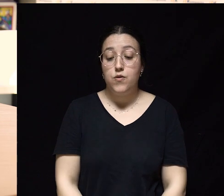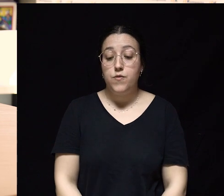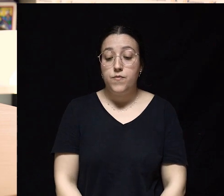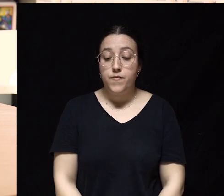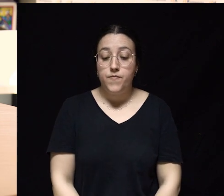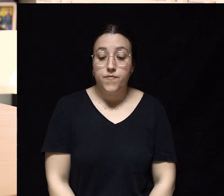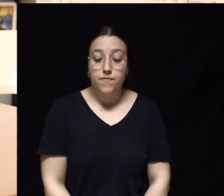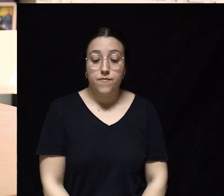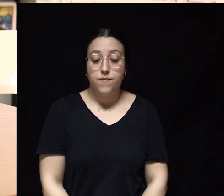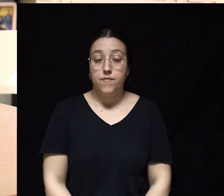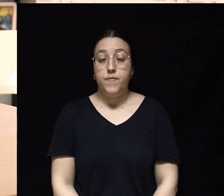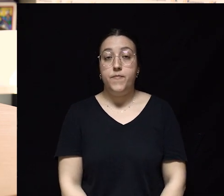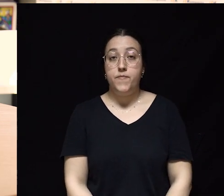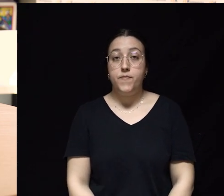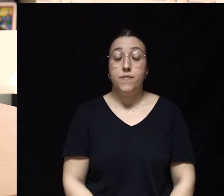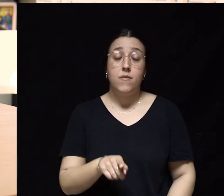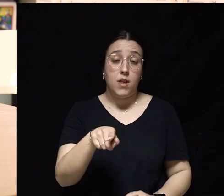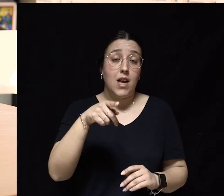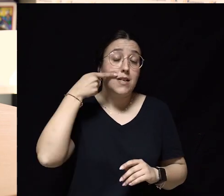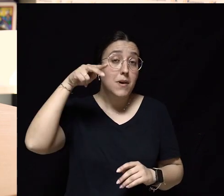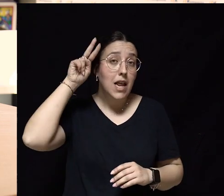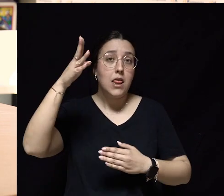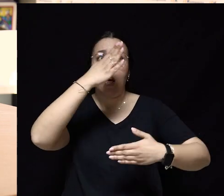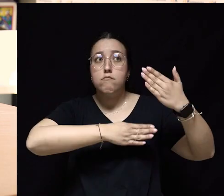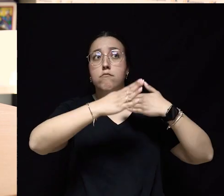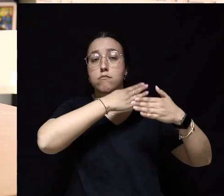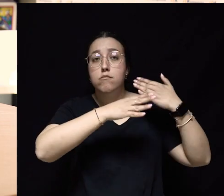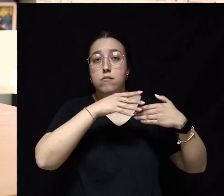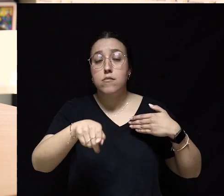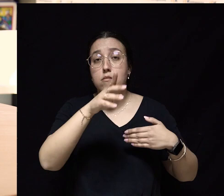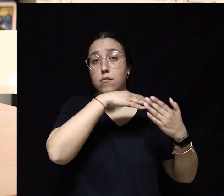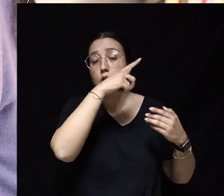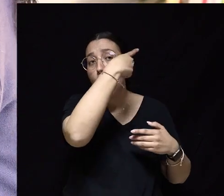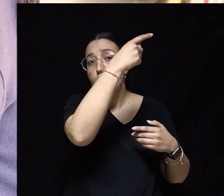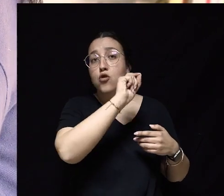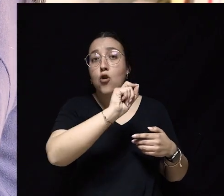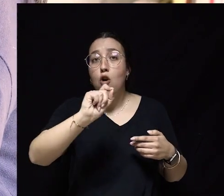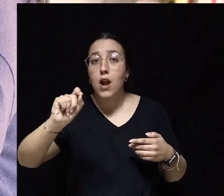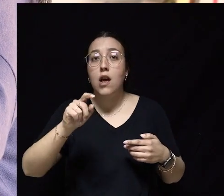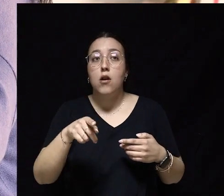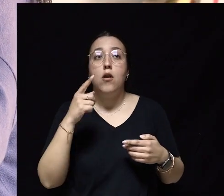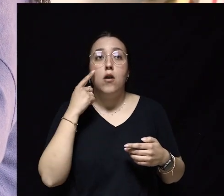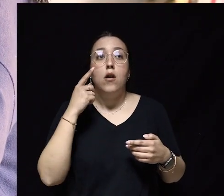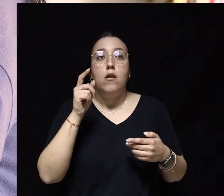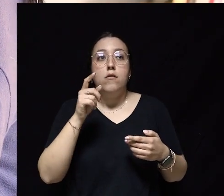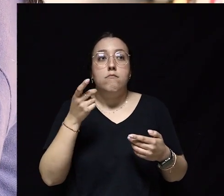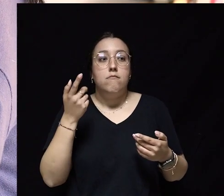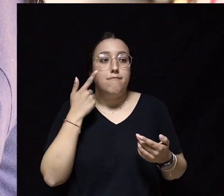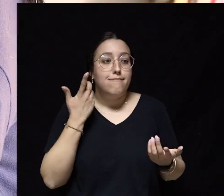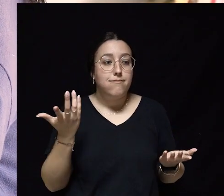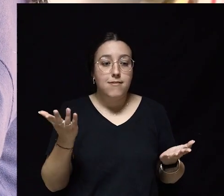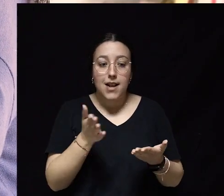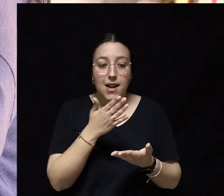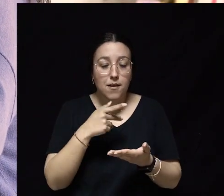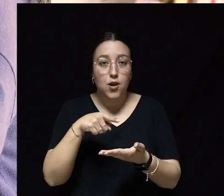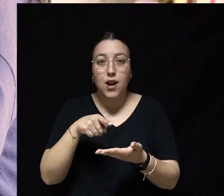la lectura es algo que ya en su momento en mi experiencia, ¿vale? Cuando yo tenía niños de otros